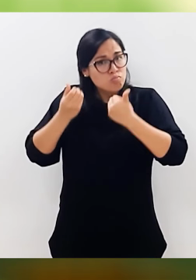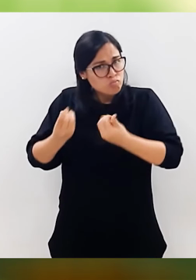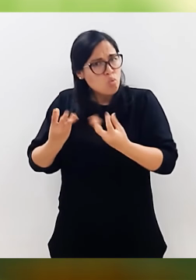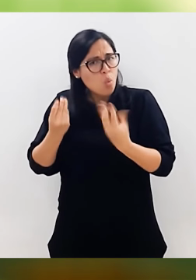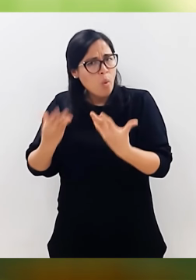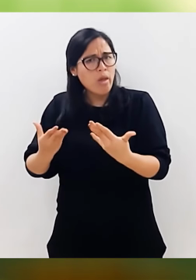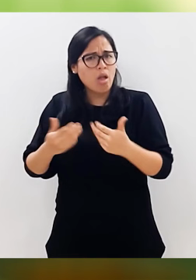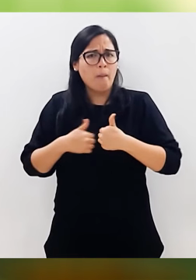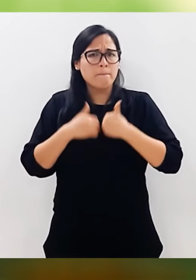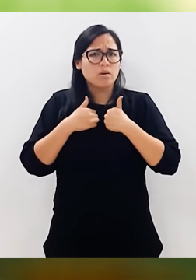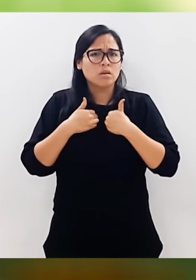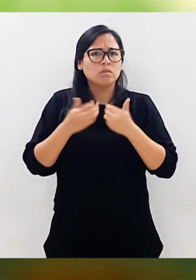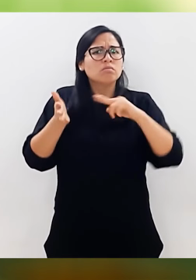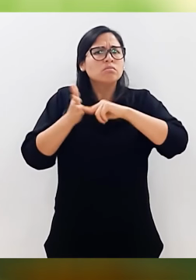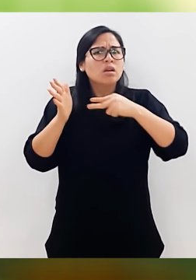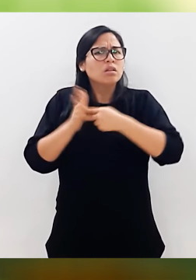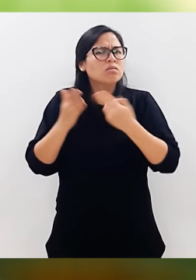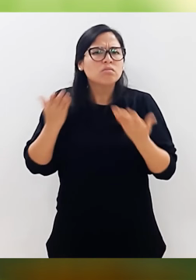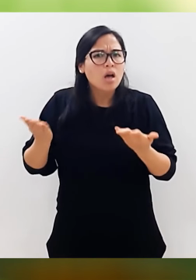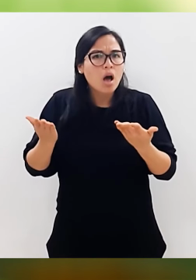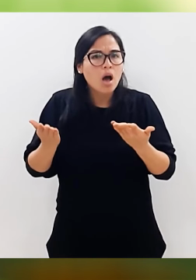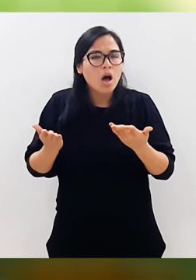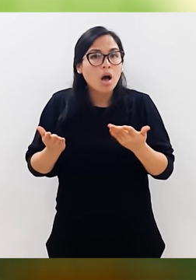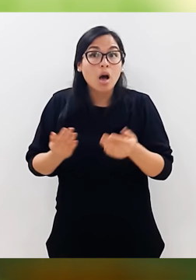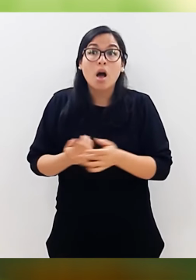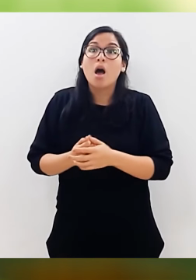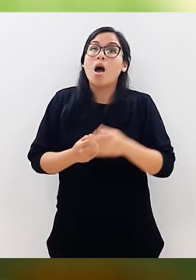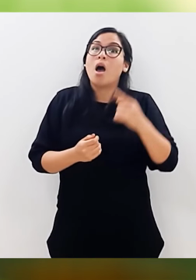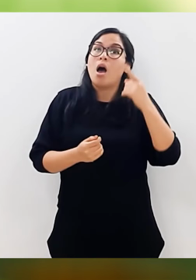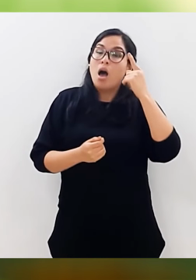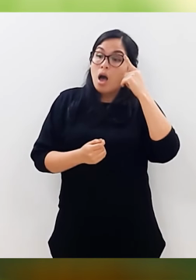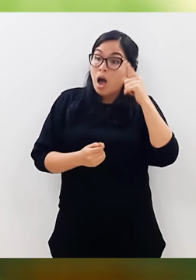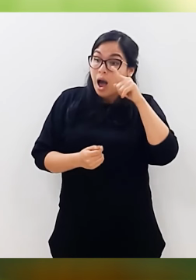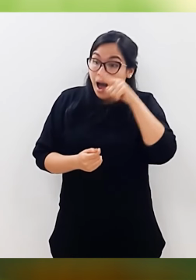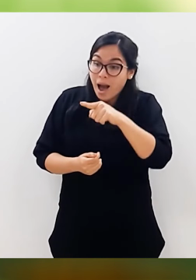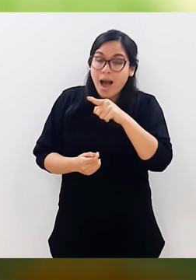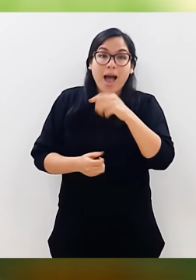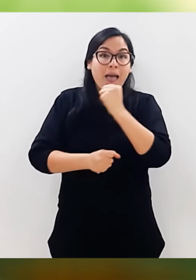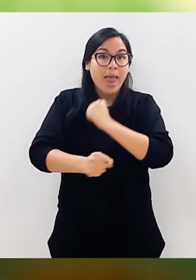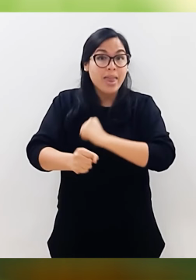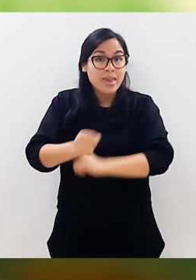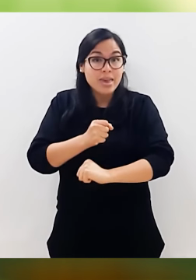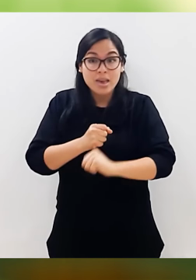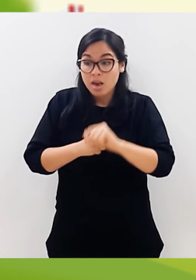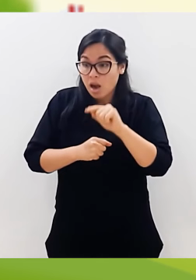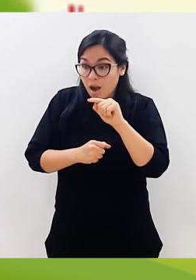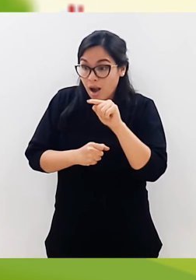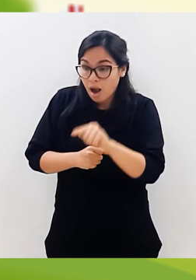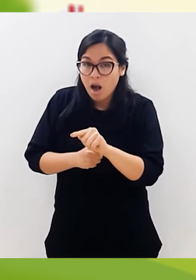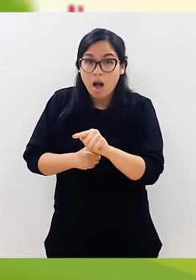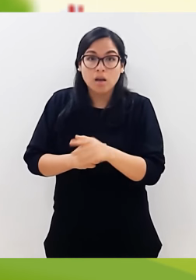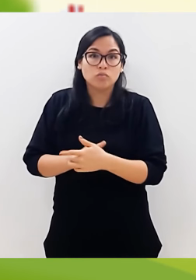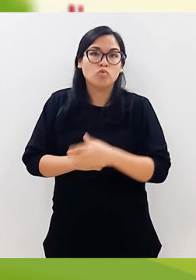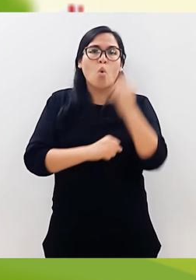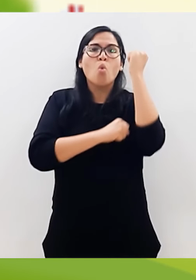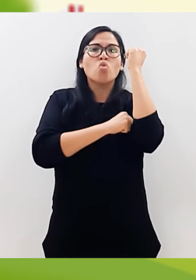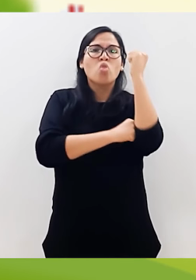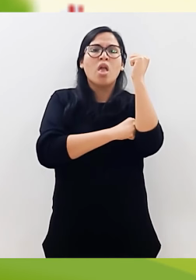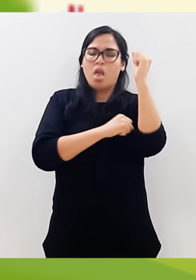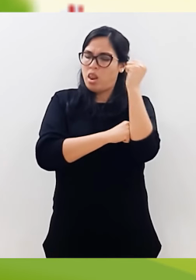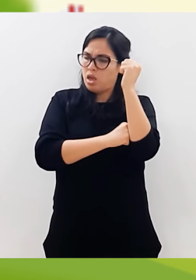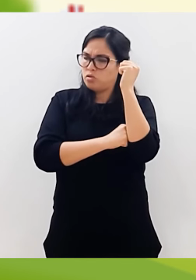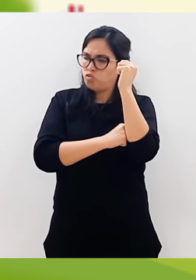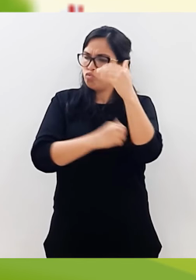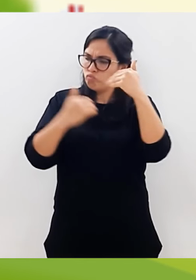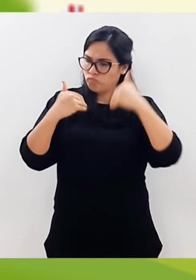tiene que ver con reconocer a nuestras hijas e hijos como sujetos de